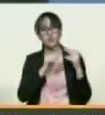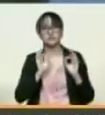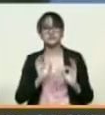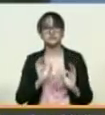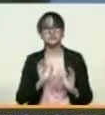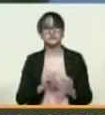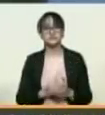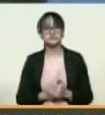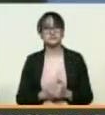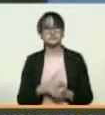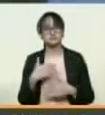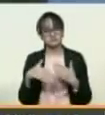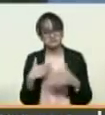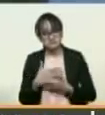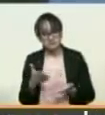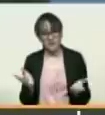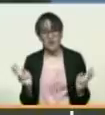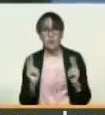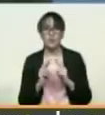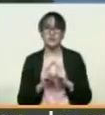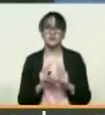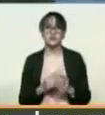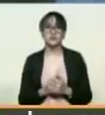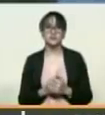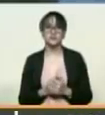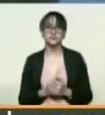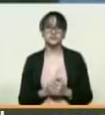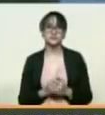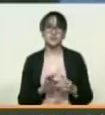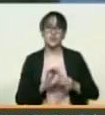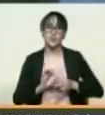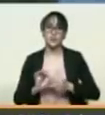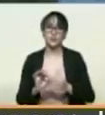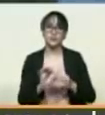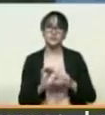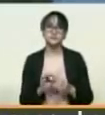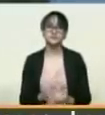abriendo los caminos para el encuentro en ese gran proyecto de unión que es la UNASUR.